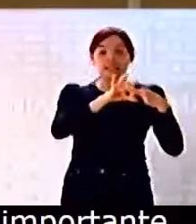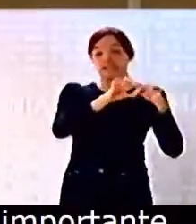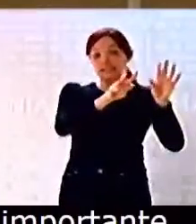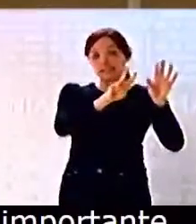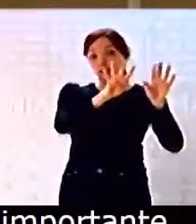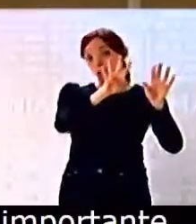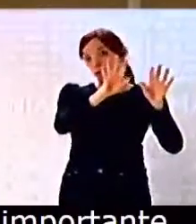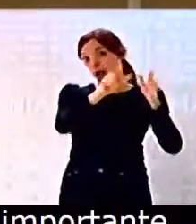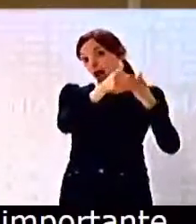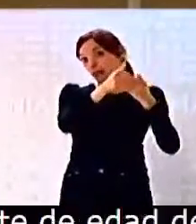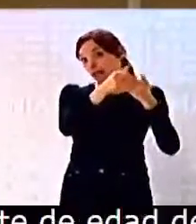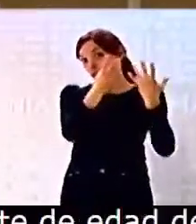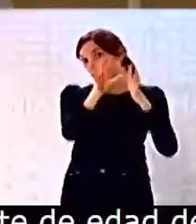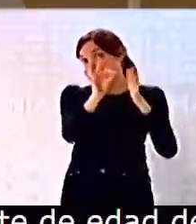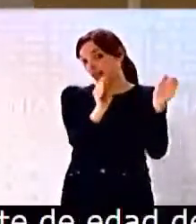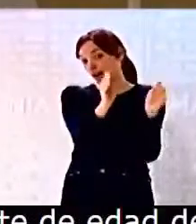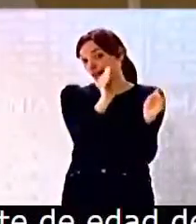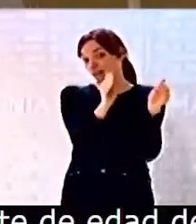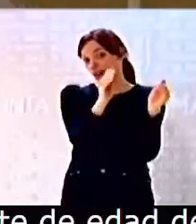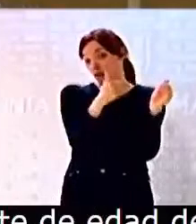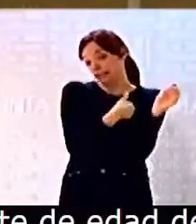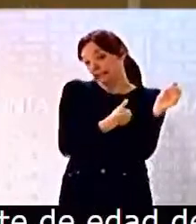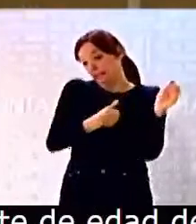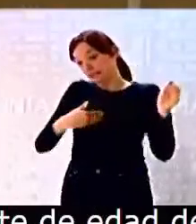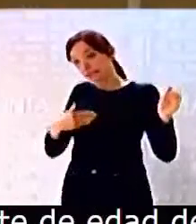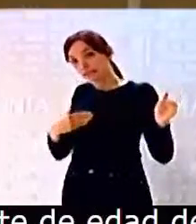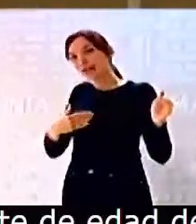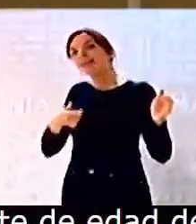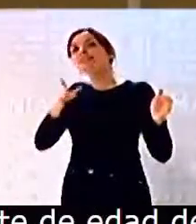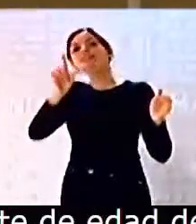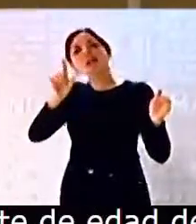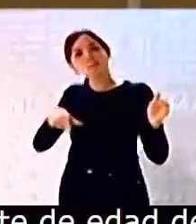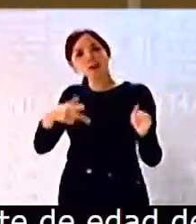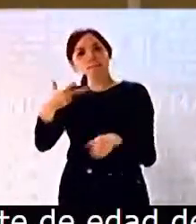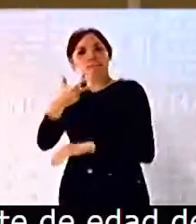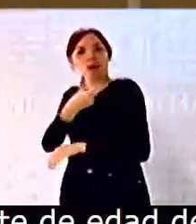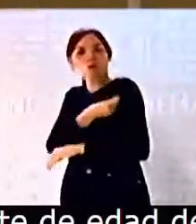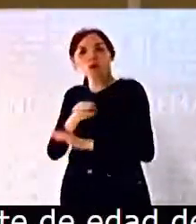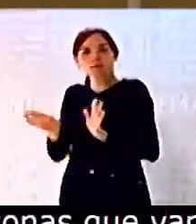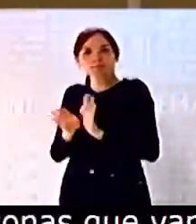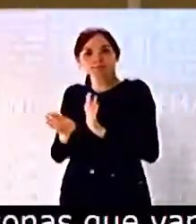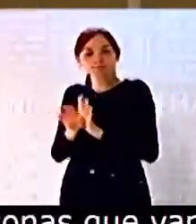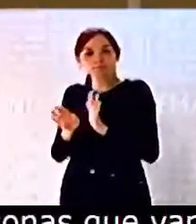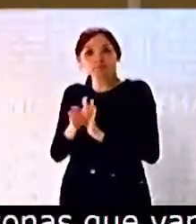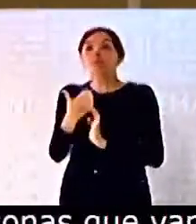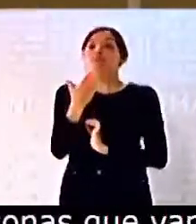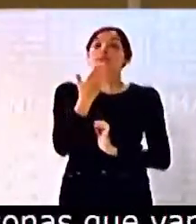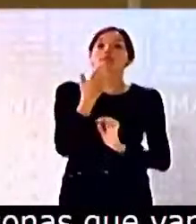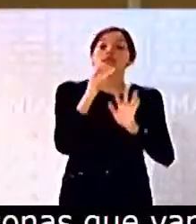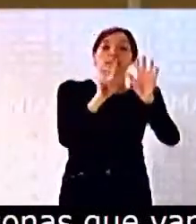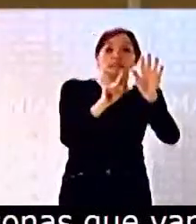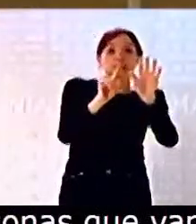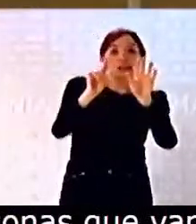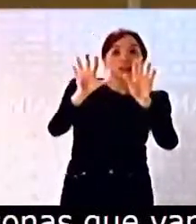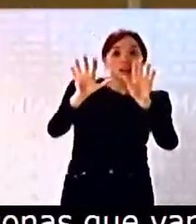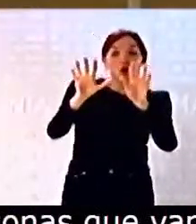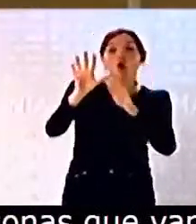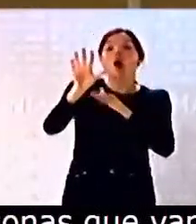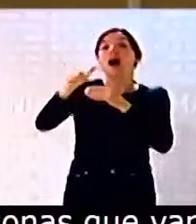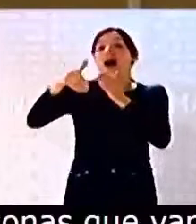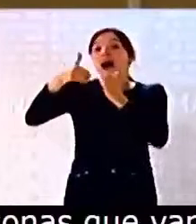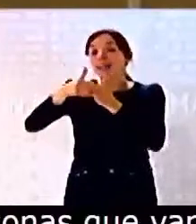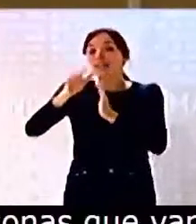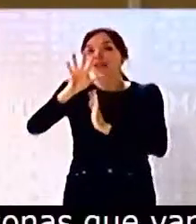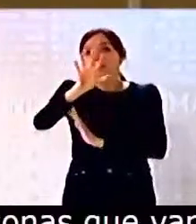70 años, vamos a seguir vacunando a esas personas que van de los 65 años a los 56